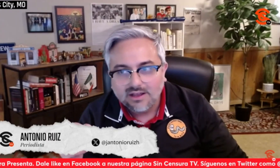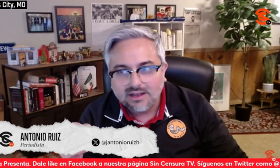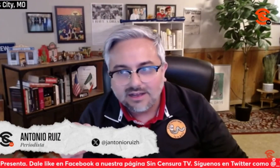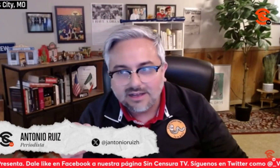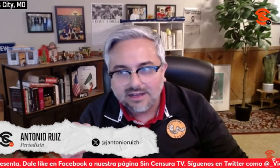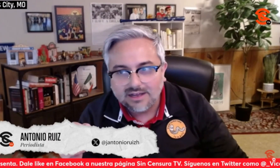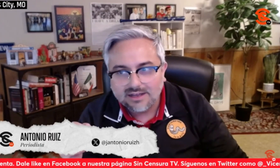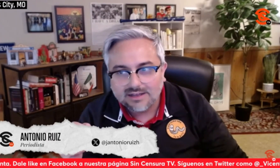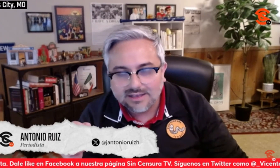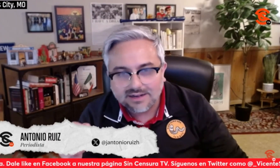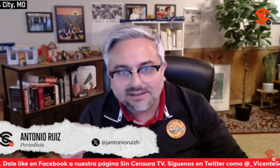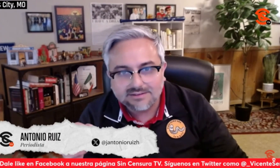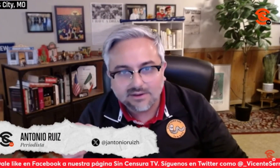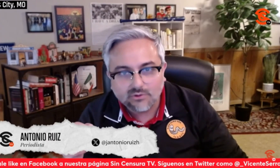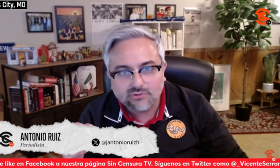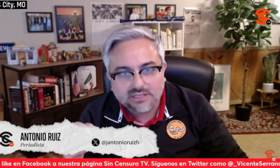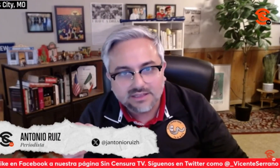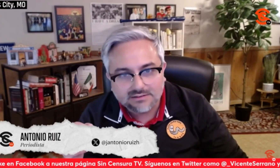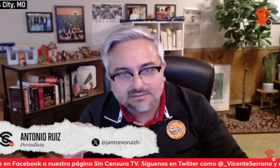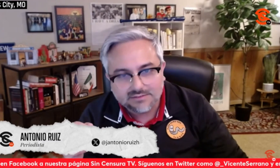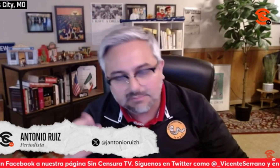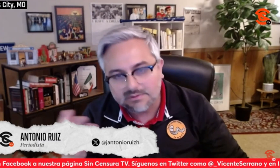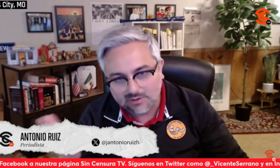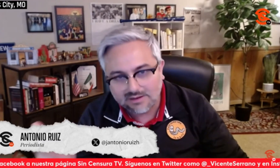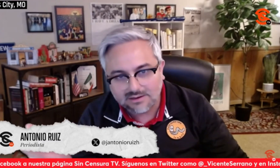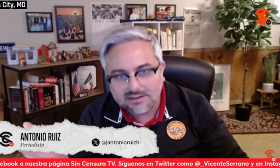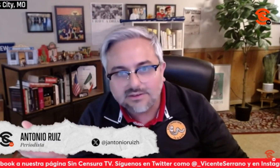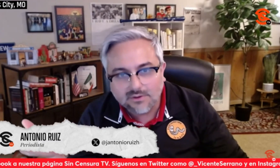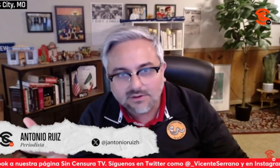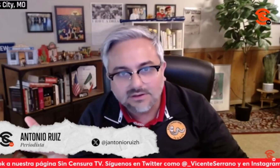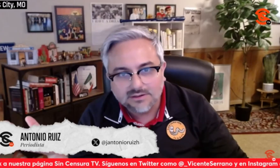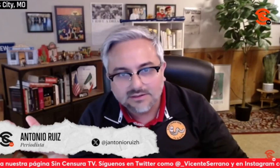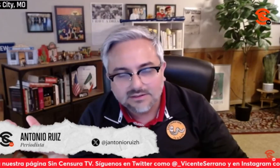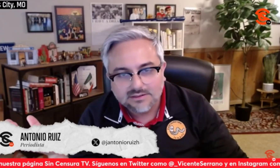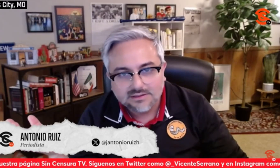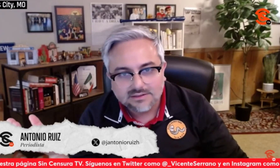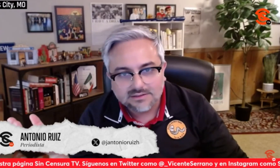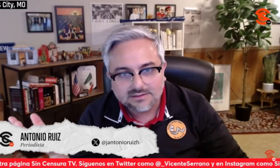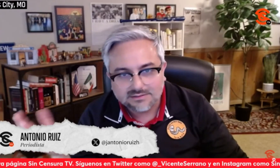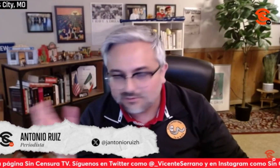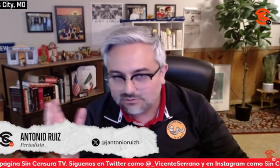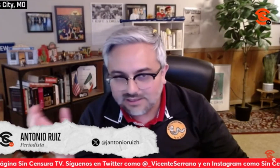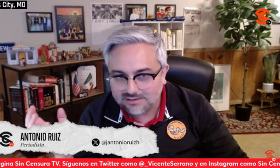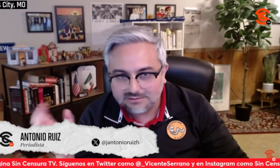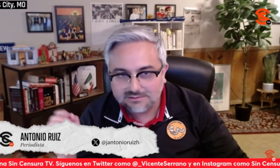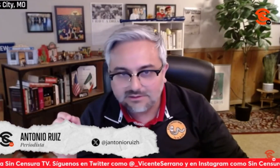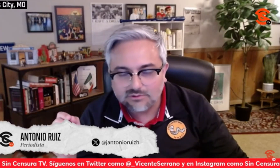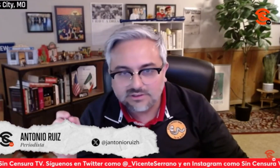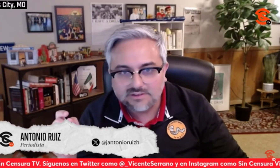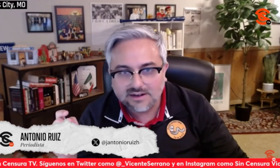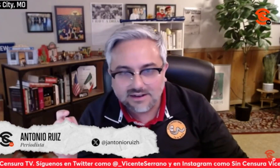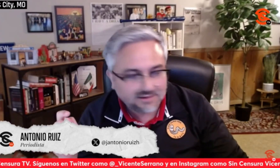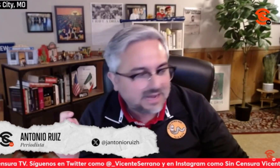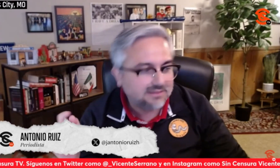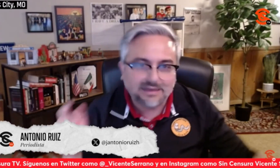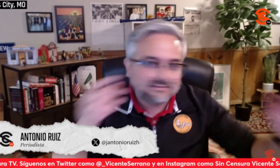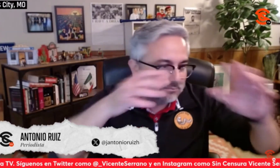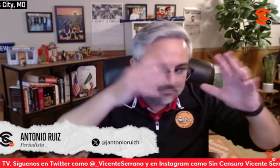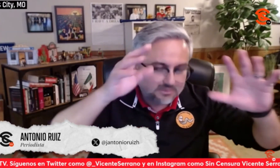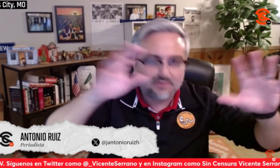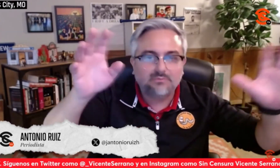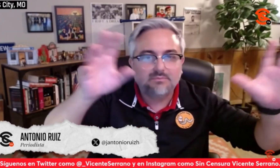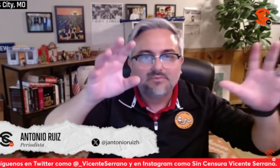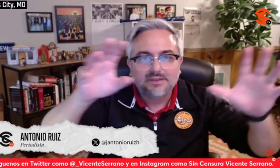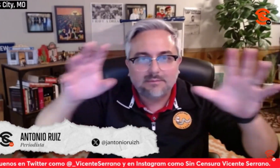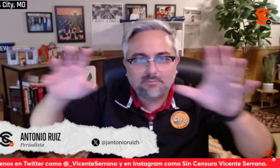enfrentó a guerras genocidas debido a la religión. Esa es una circunstancia real. Ahí